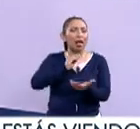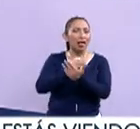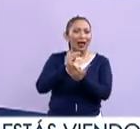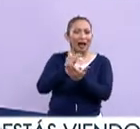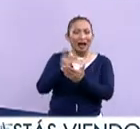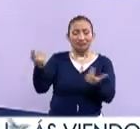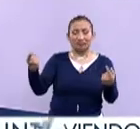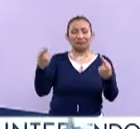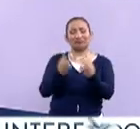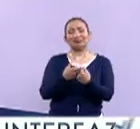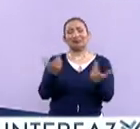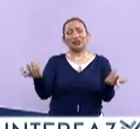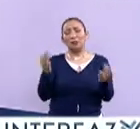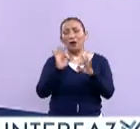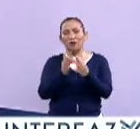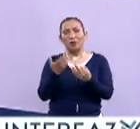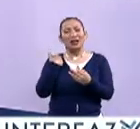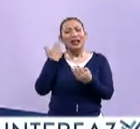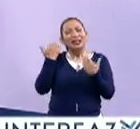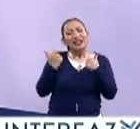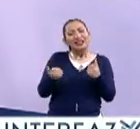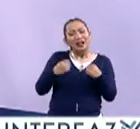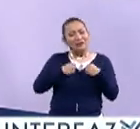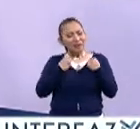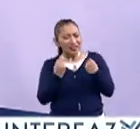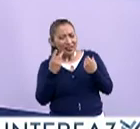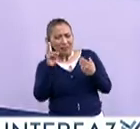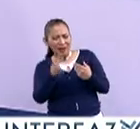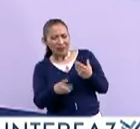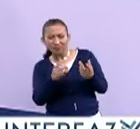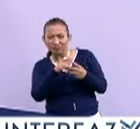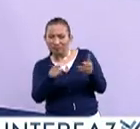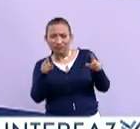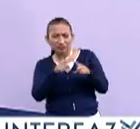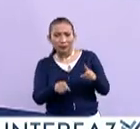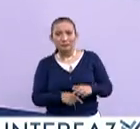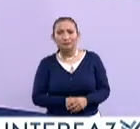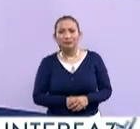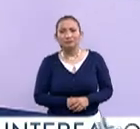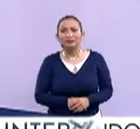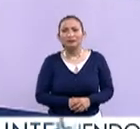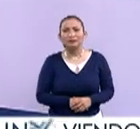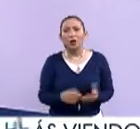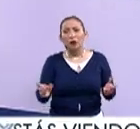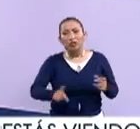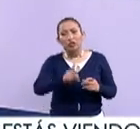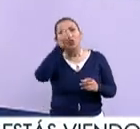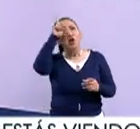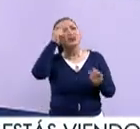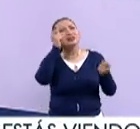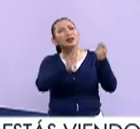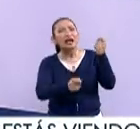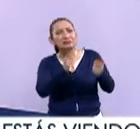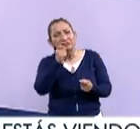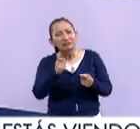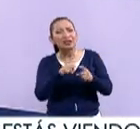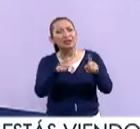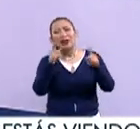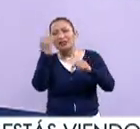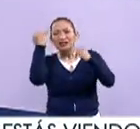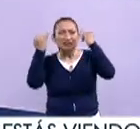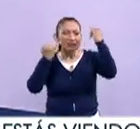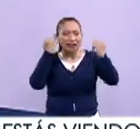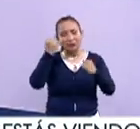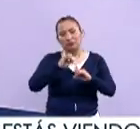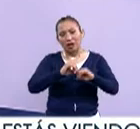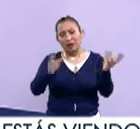estas contradicciones, estas formas de querer entender la vida, la realidad, en fin, nuestras deidades, un sinfín de cuestiones,